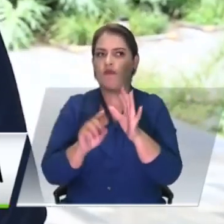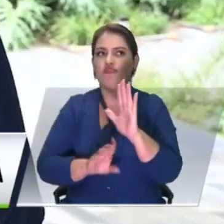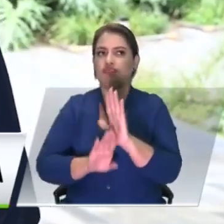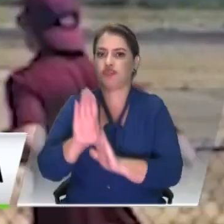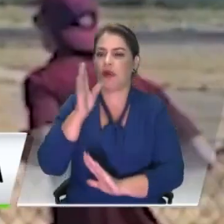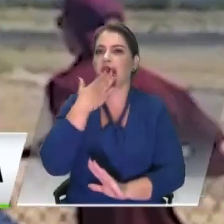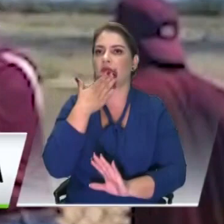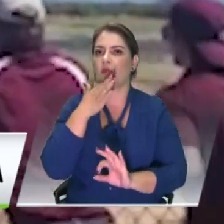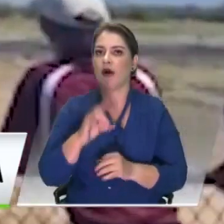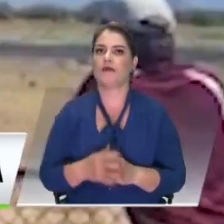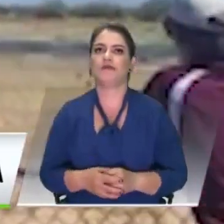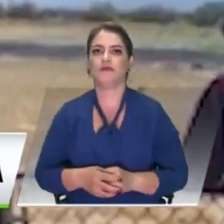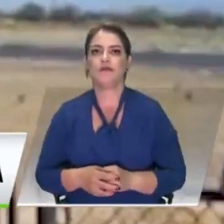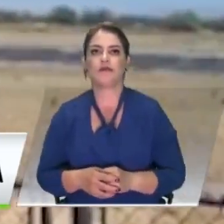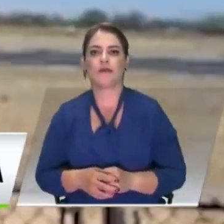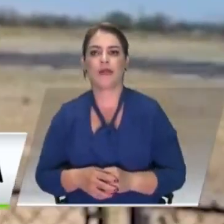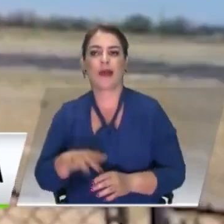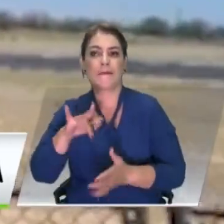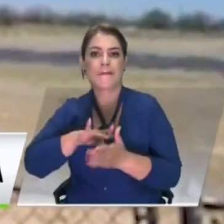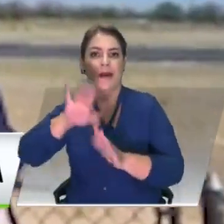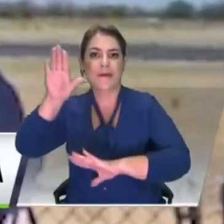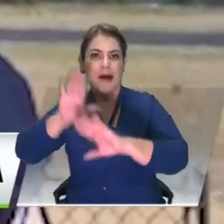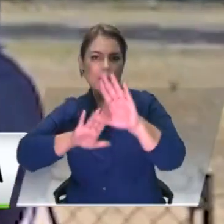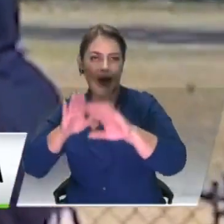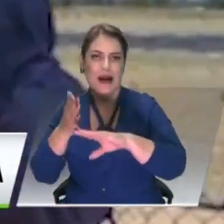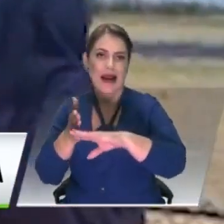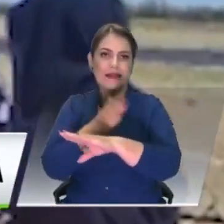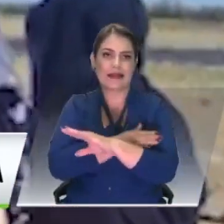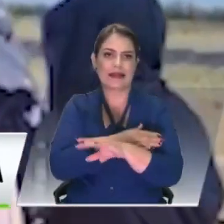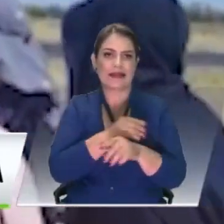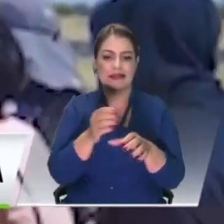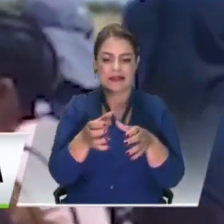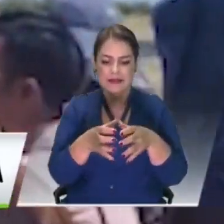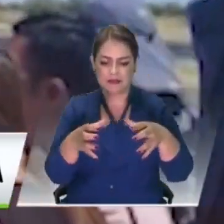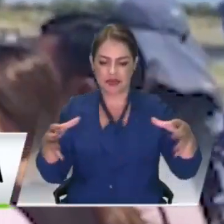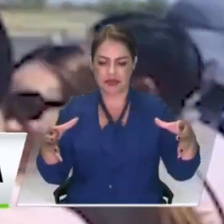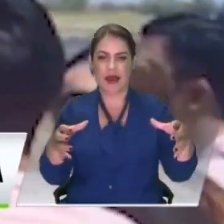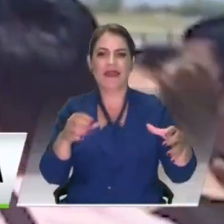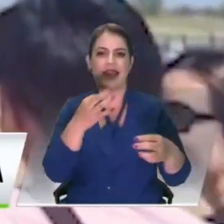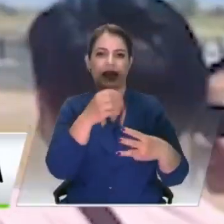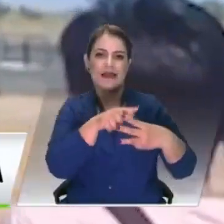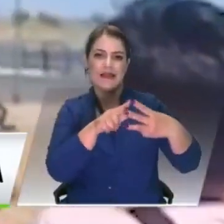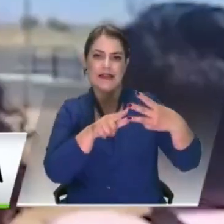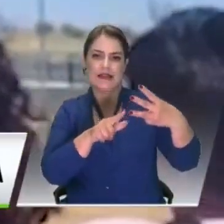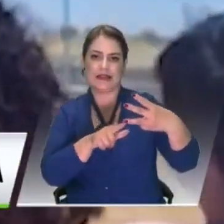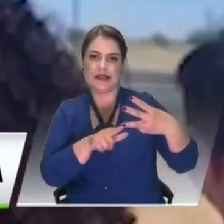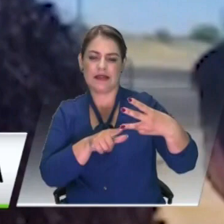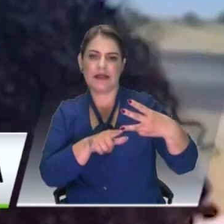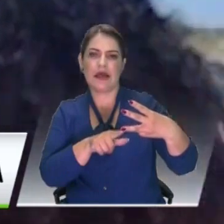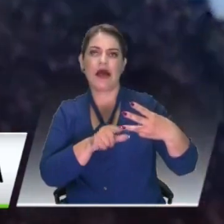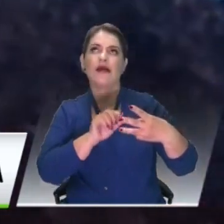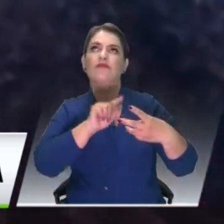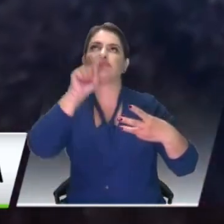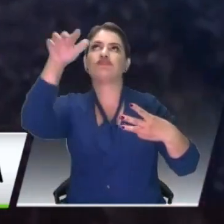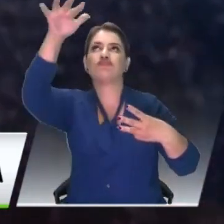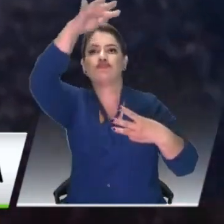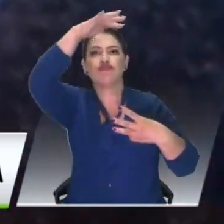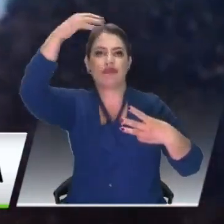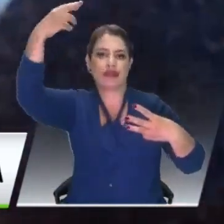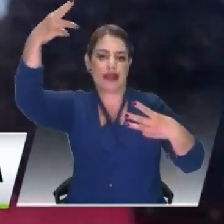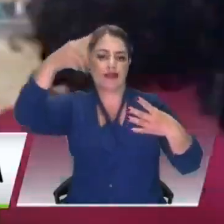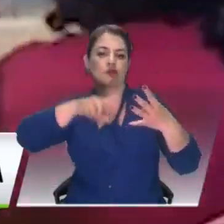en esta competencia. Para participar en la competencia, las aeronaves debían completar 3 misiones de aire y una de tierra. Con